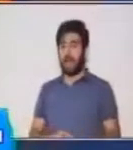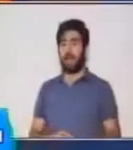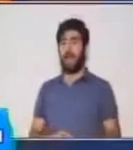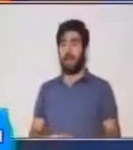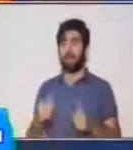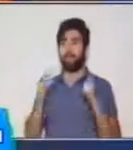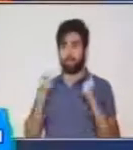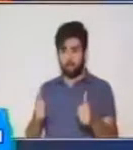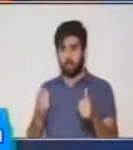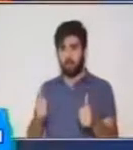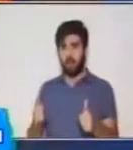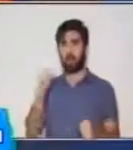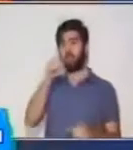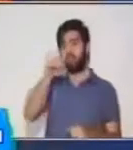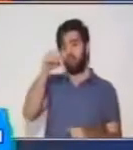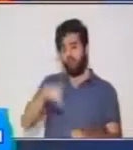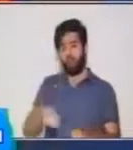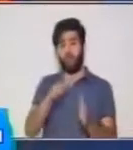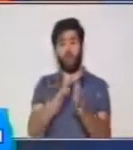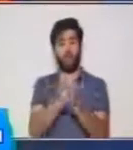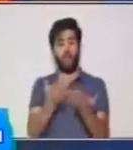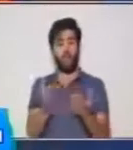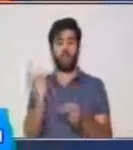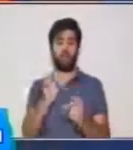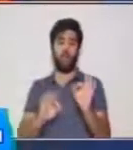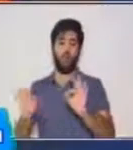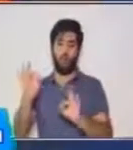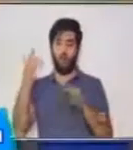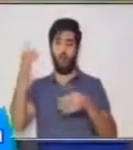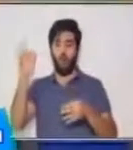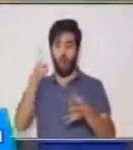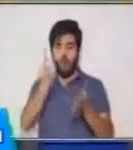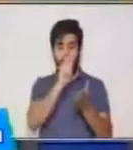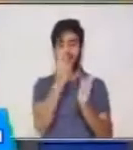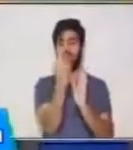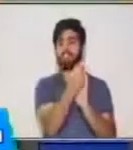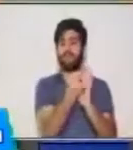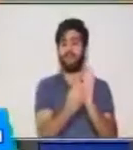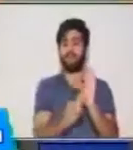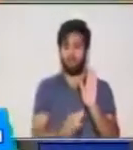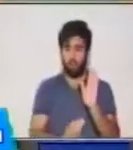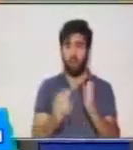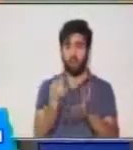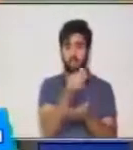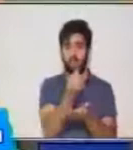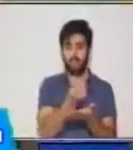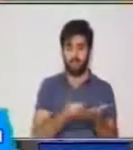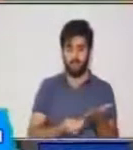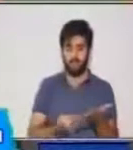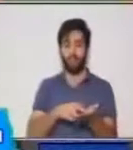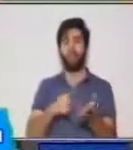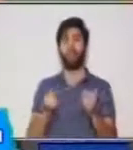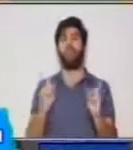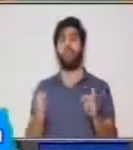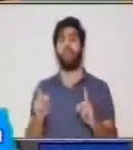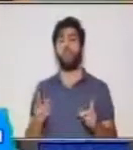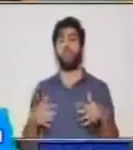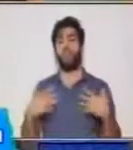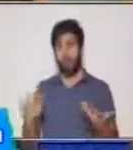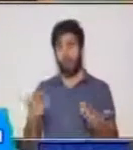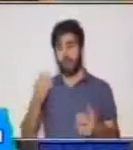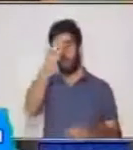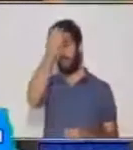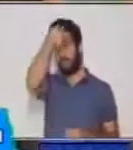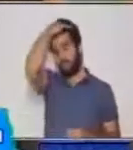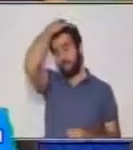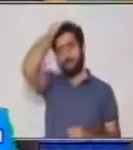el que tú lo vas a hacer en tu cuaderno de comunicación y lenguaje o en tu portafolio Aprendo en Casa. Dibuja cuál es el objeto. ¿Te fijaste